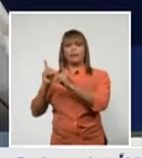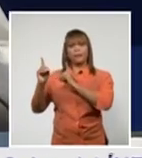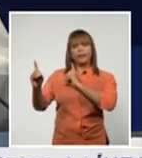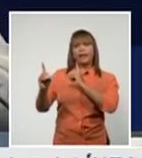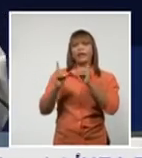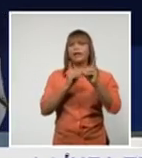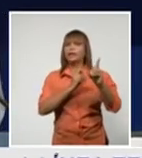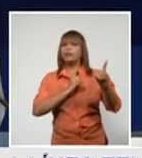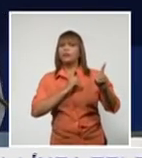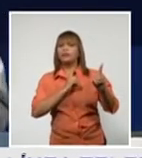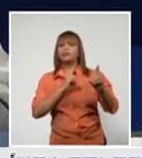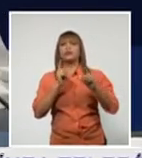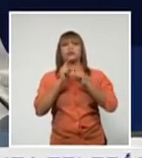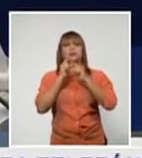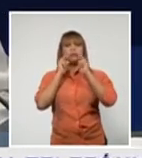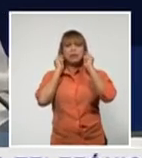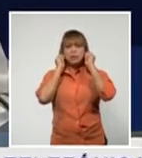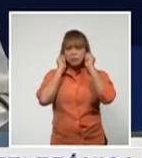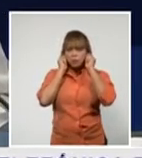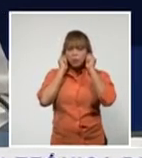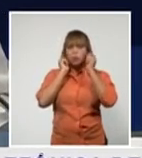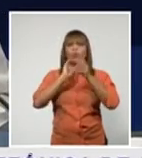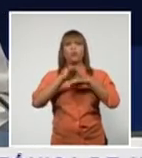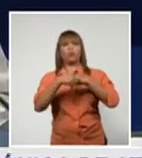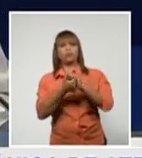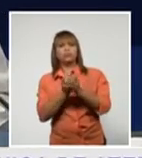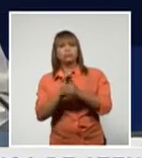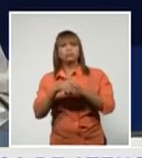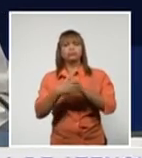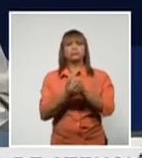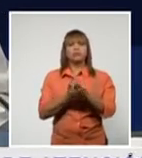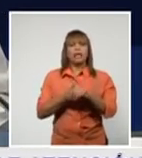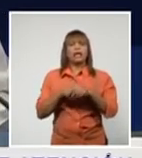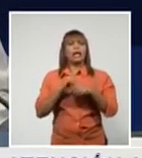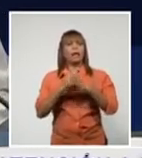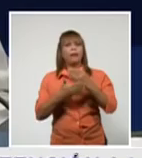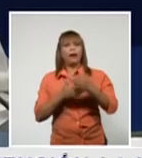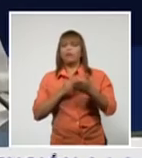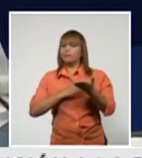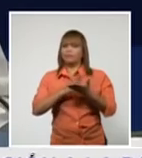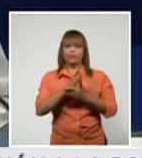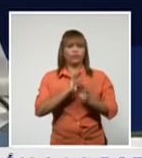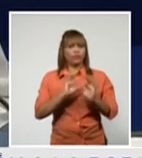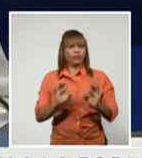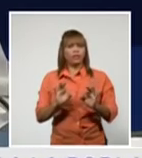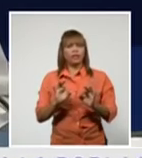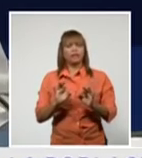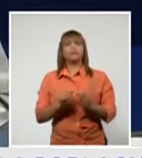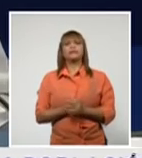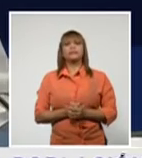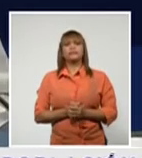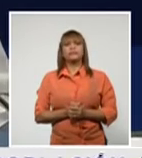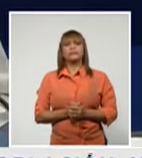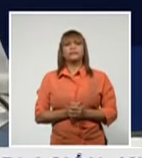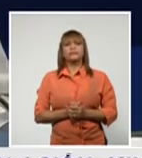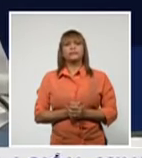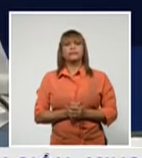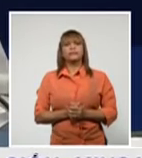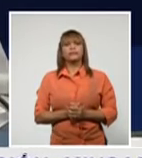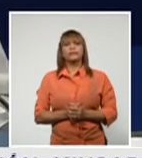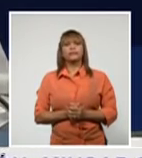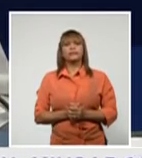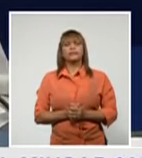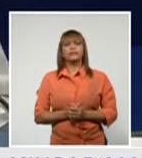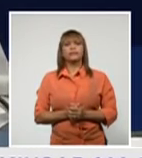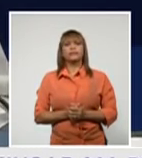social, el uso de las soluciones desinfectantes, el nasobuco, con